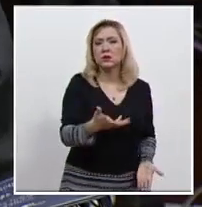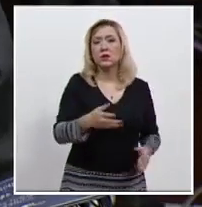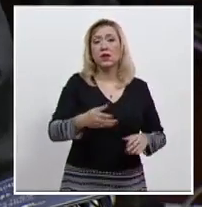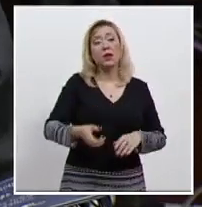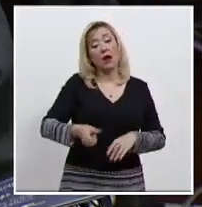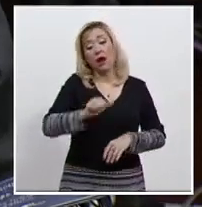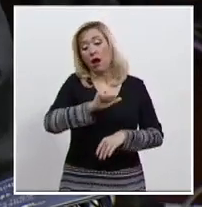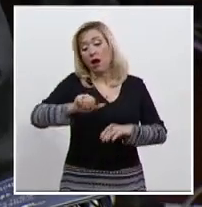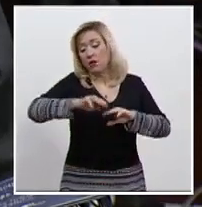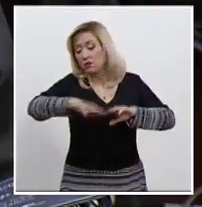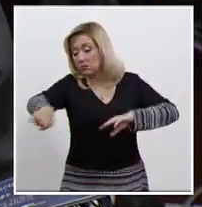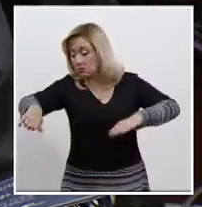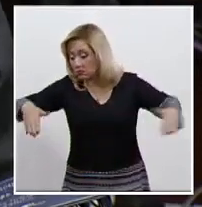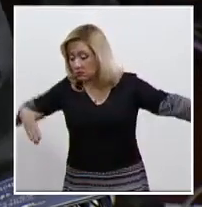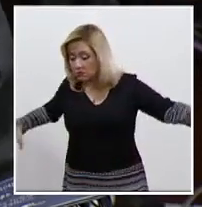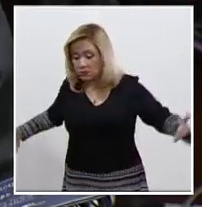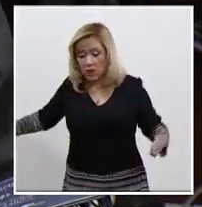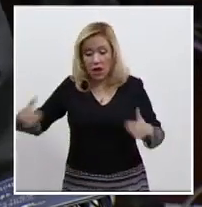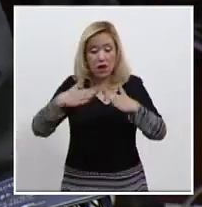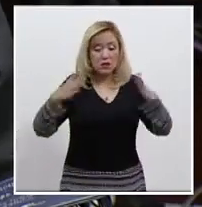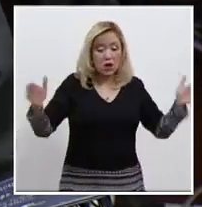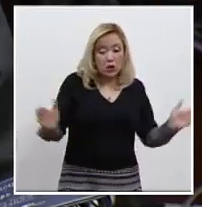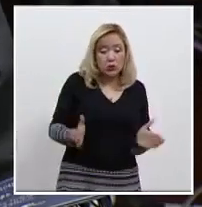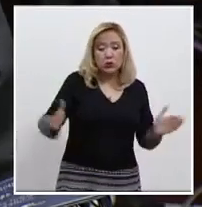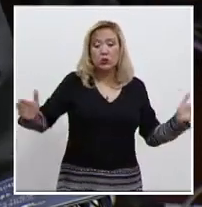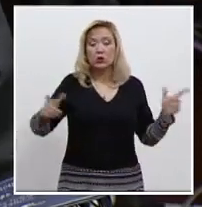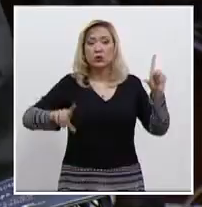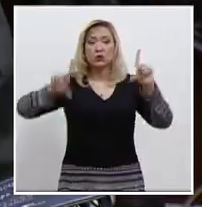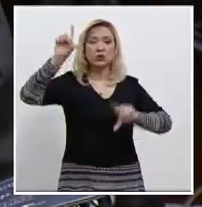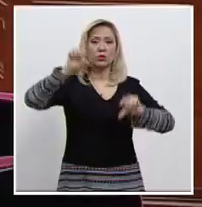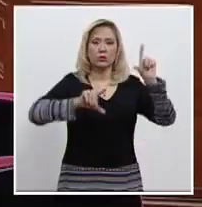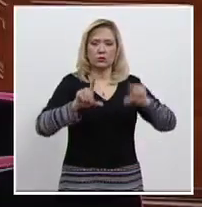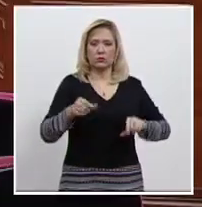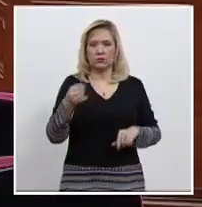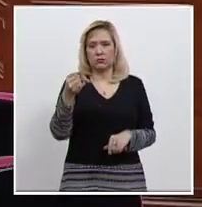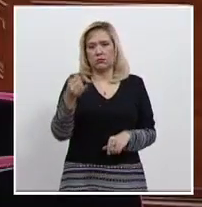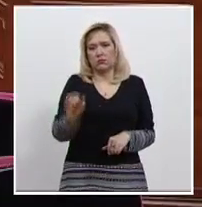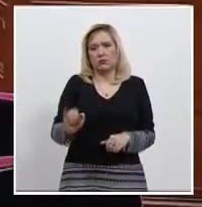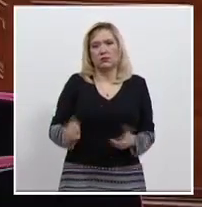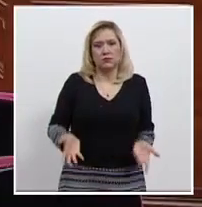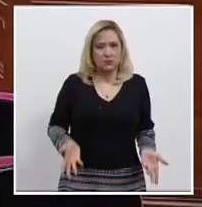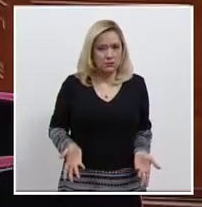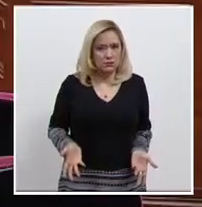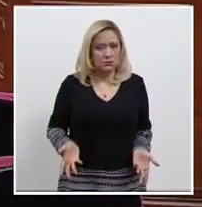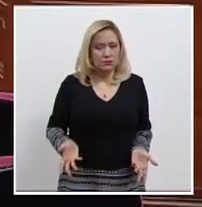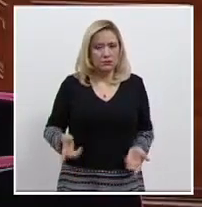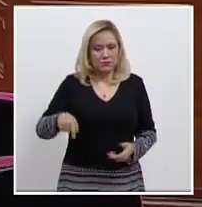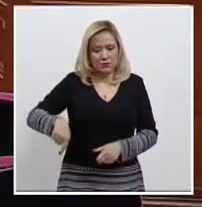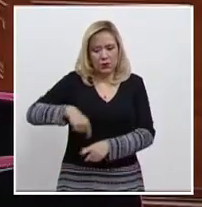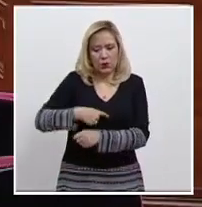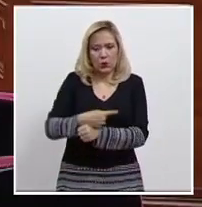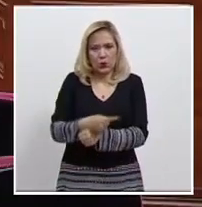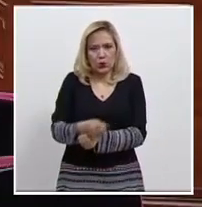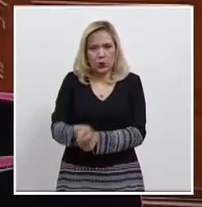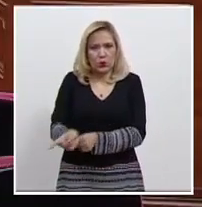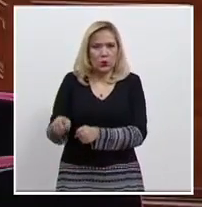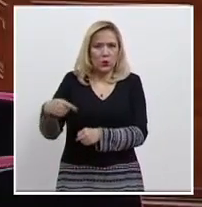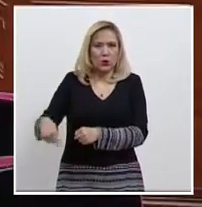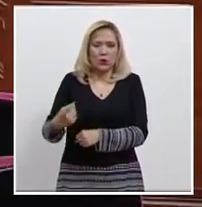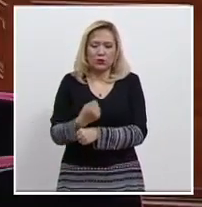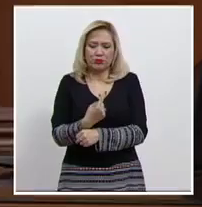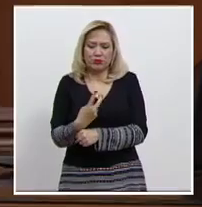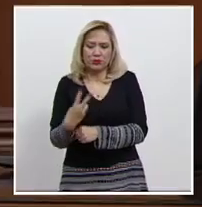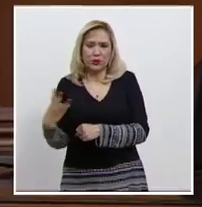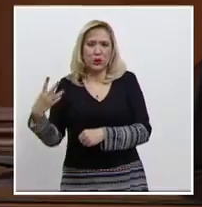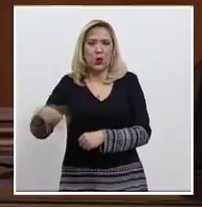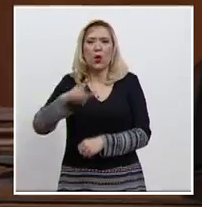que recibiera el inmueble correspondiente. También declaró la invalidez respecto del